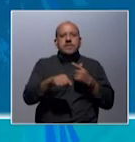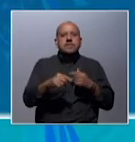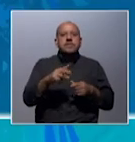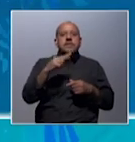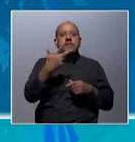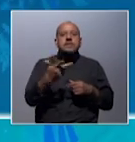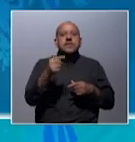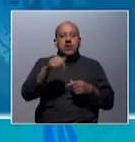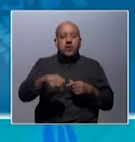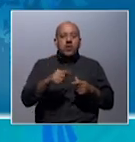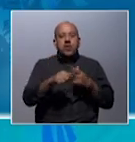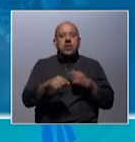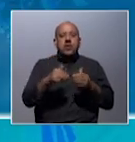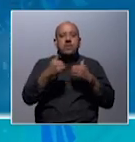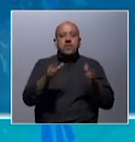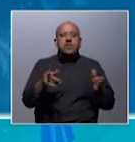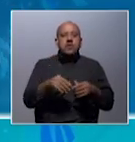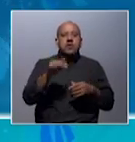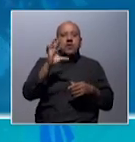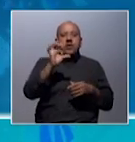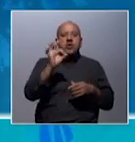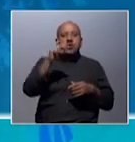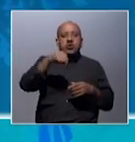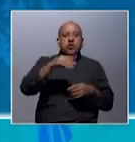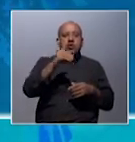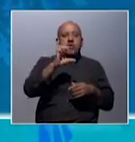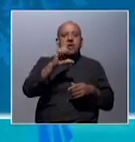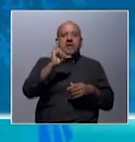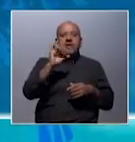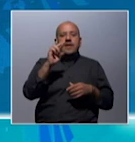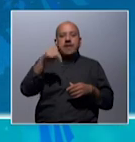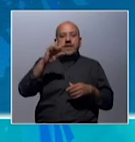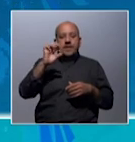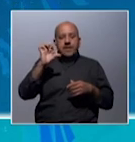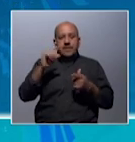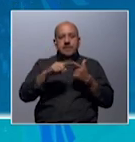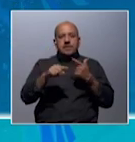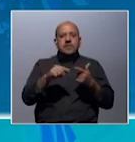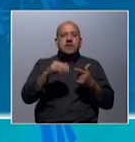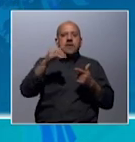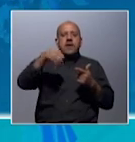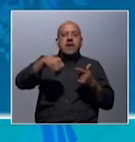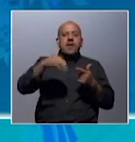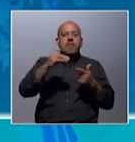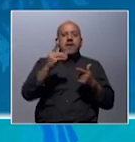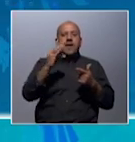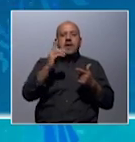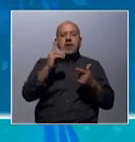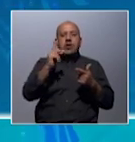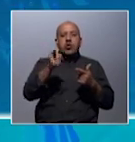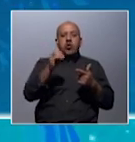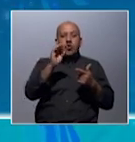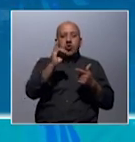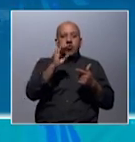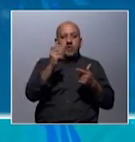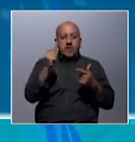etapa que vamos a tener hoy y que se abre con Son Delirante, la murga de Rafael Antoñaza. Luego viene ese dúo de Madame Gótica y los Chovis, porque tienen